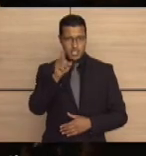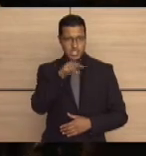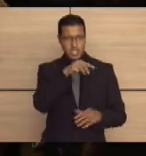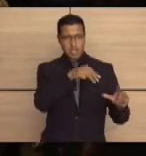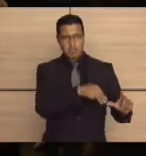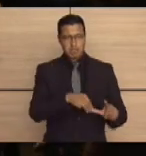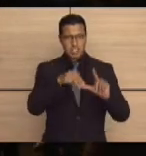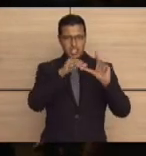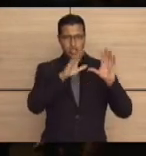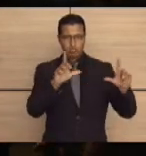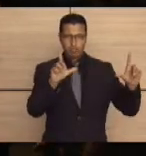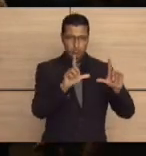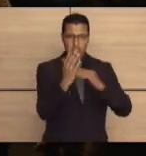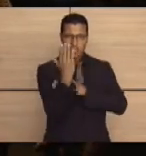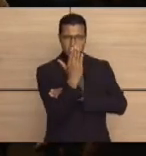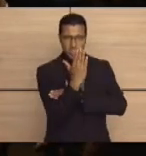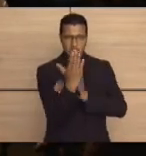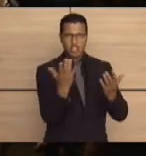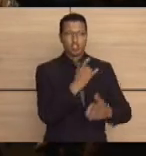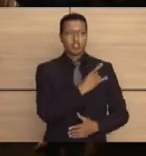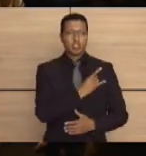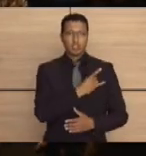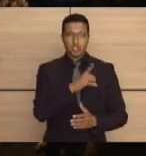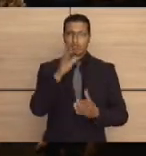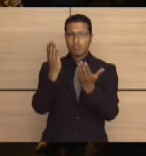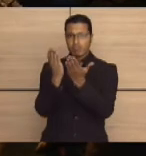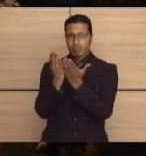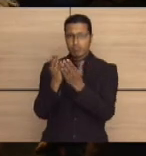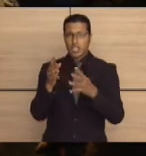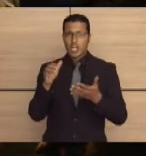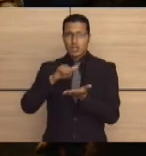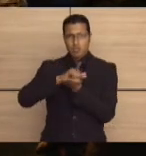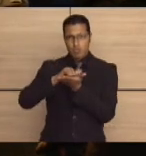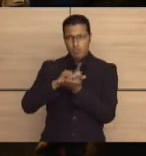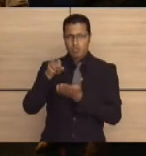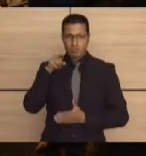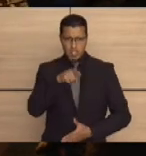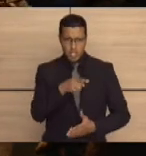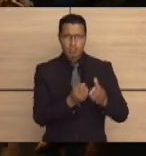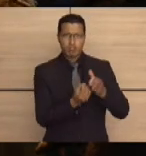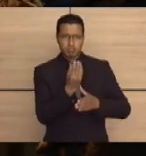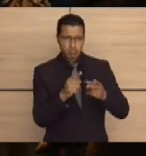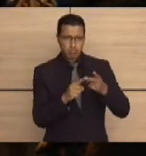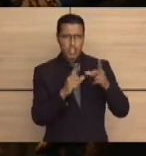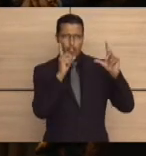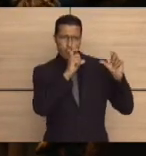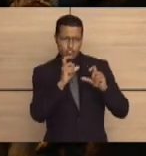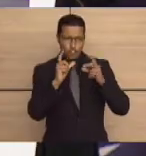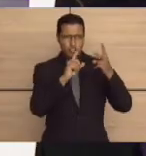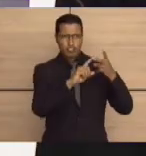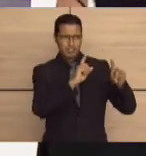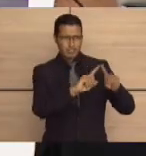de cine y televisión de la Universidad de Nueva York. Miguel ha sido director, productor, guionista y fotógrafo de varios